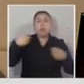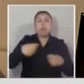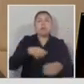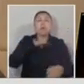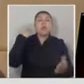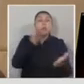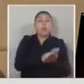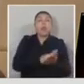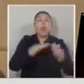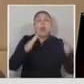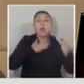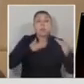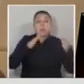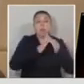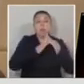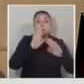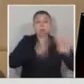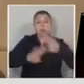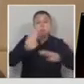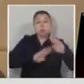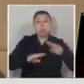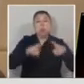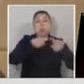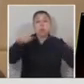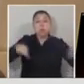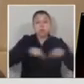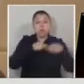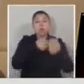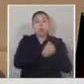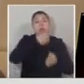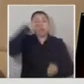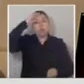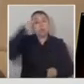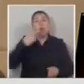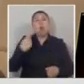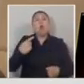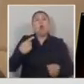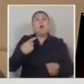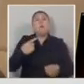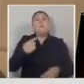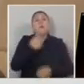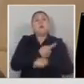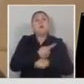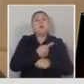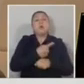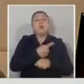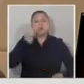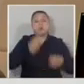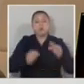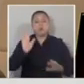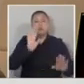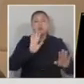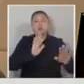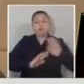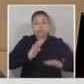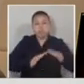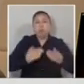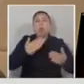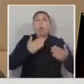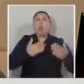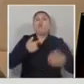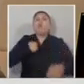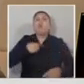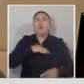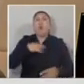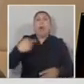casa y en mi oficina parlamentaria de carabineros, por orden de la justicia, protección policial, porque estoy amenazado de muerte. Y